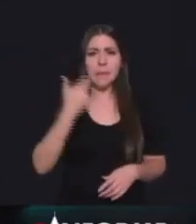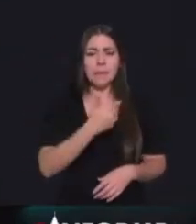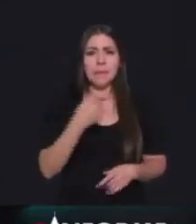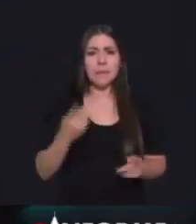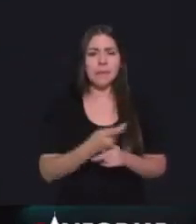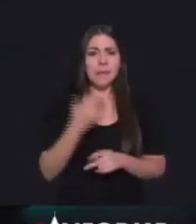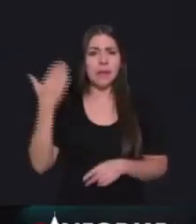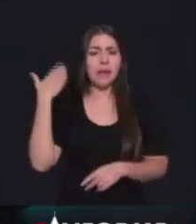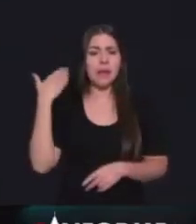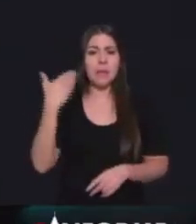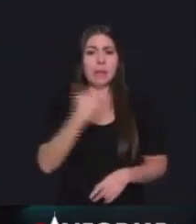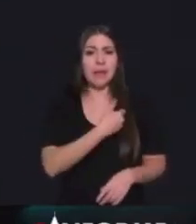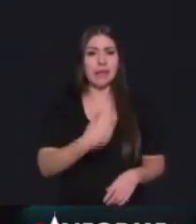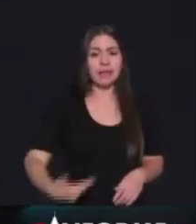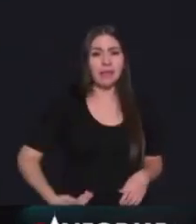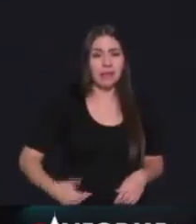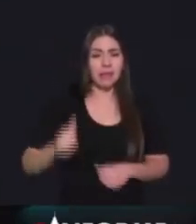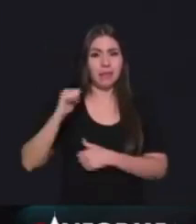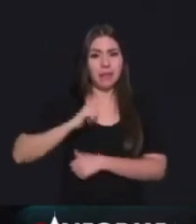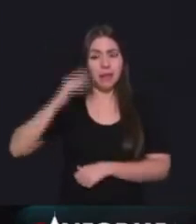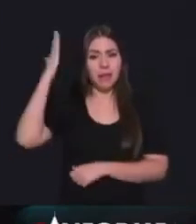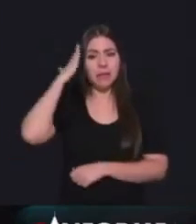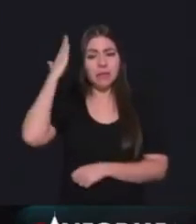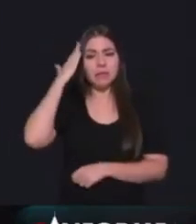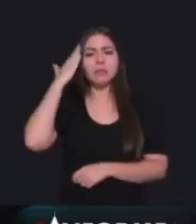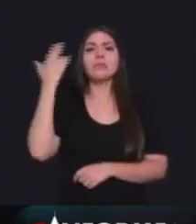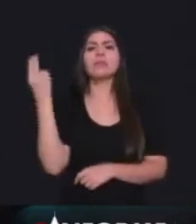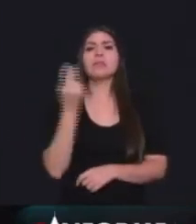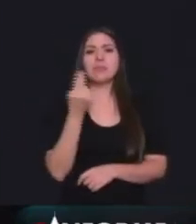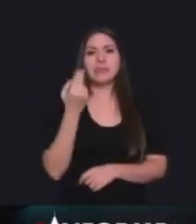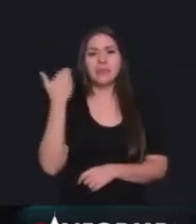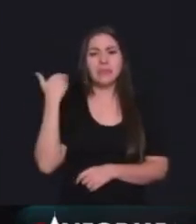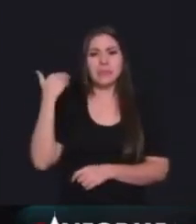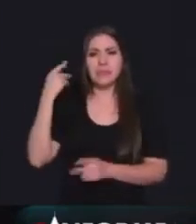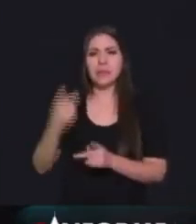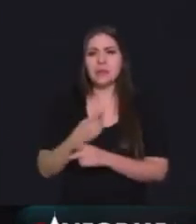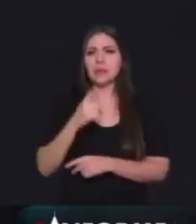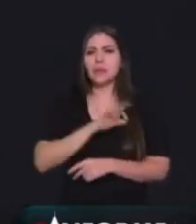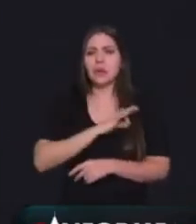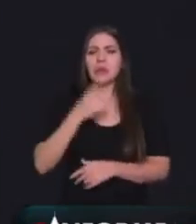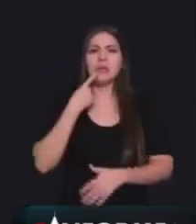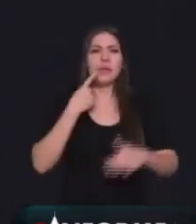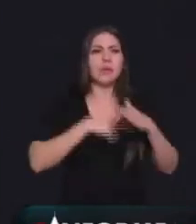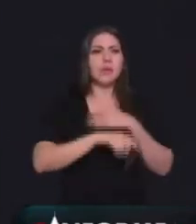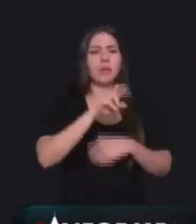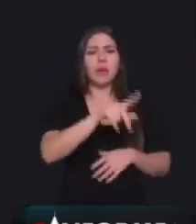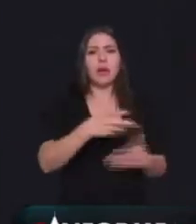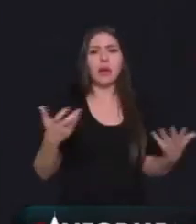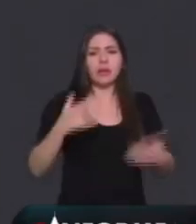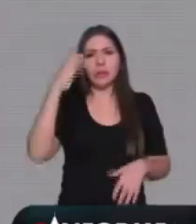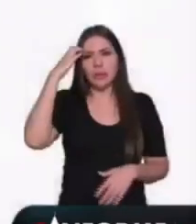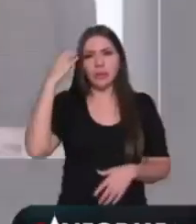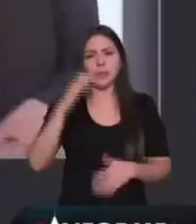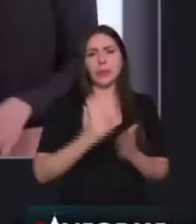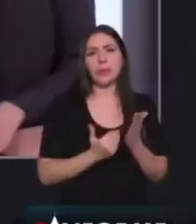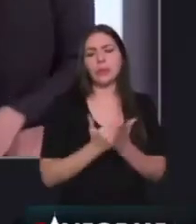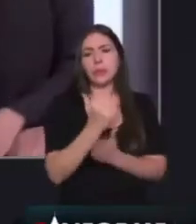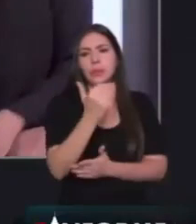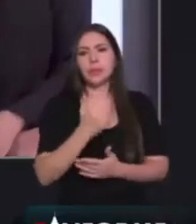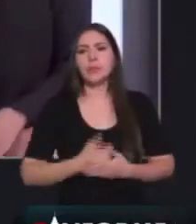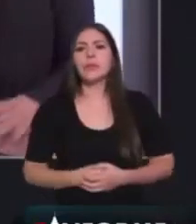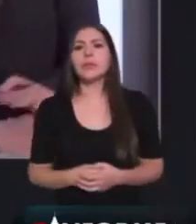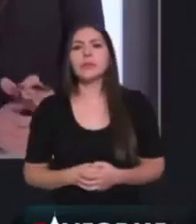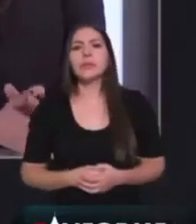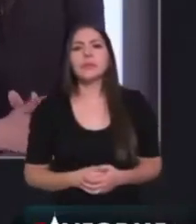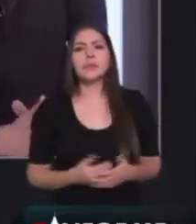está dando, porque realmente se podría juzgar a estas personas por crímenes de lesa humanidad. Guadalupe, nos queda poquito más de un minuto. Habla sobre